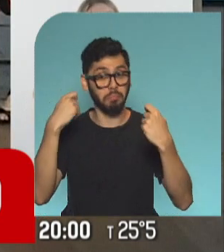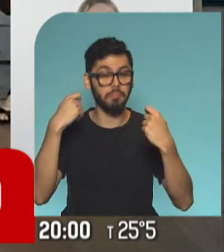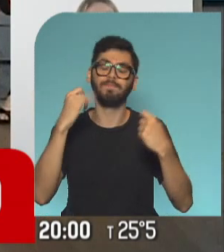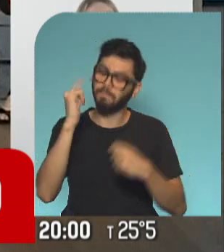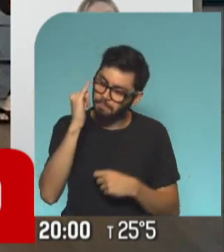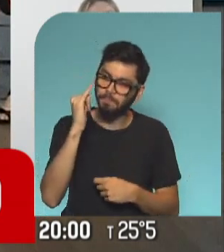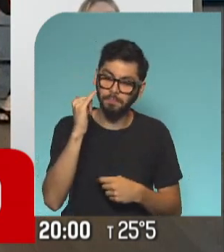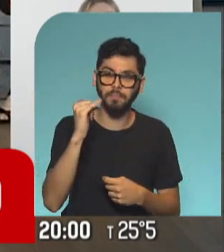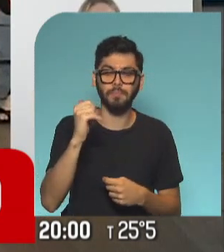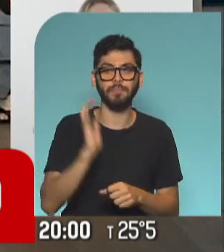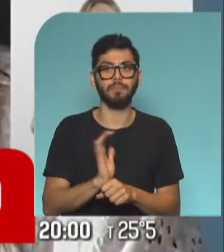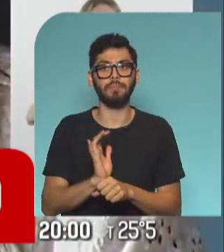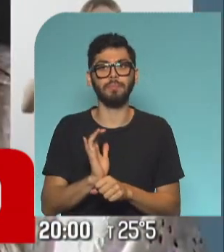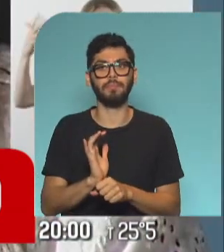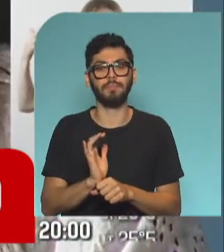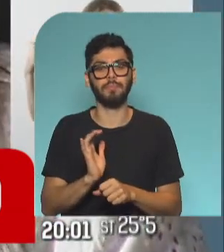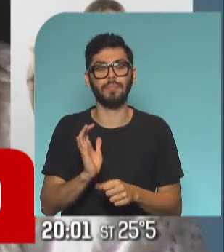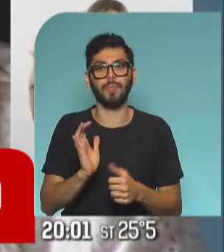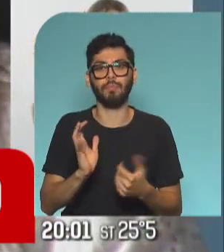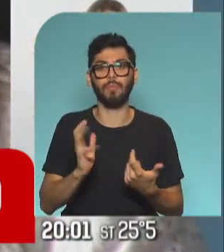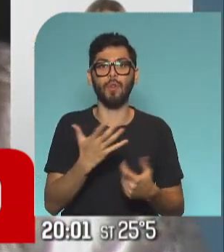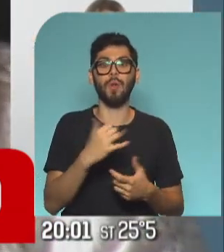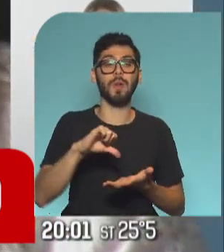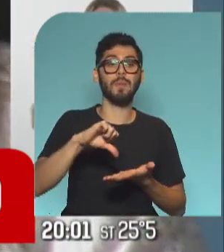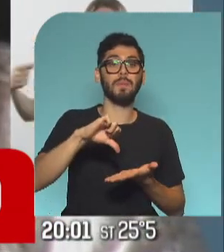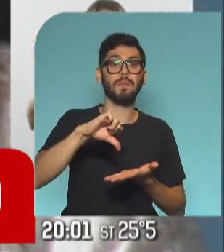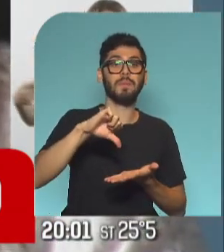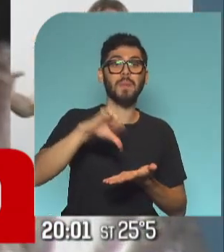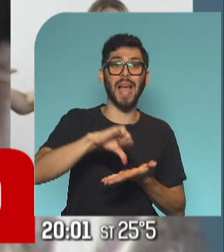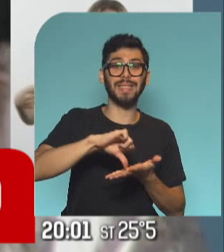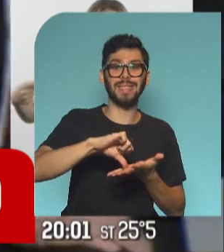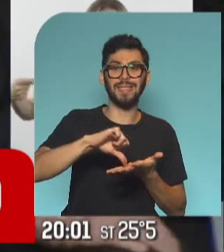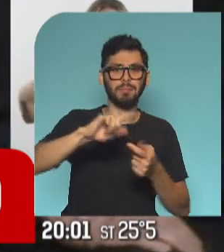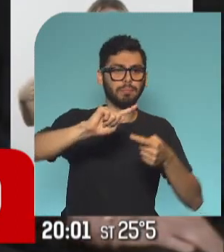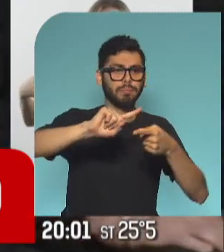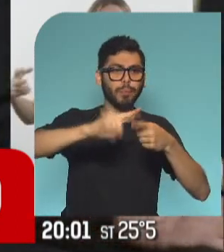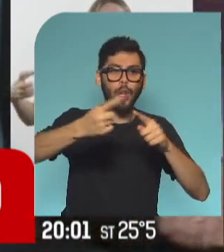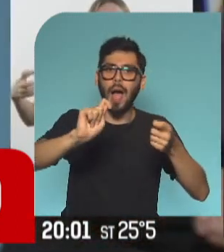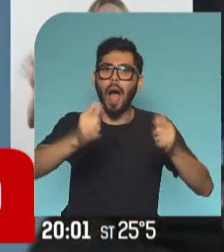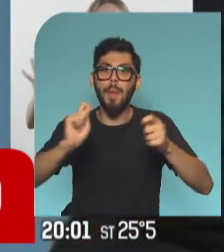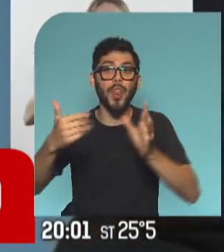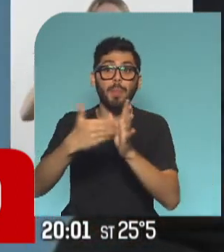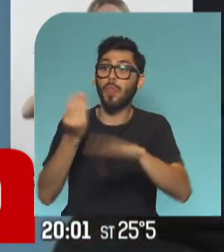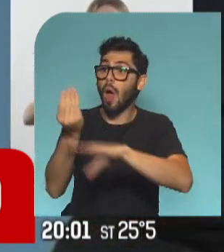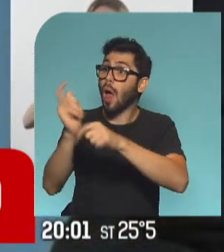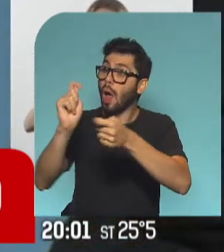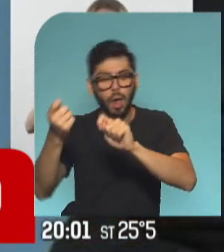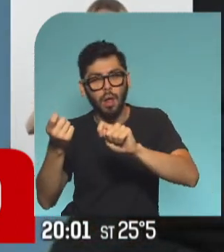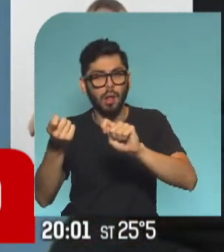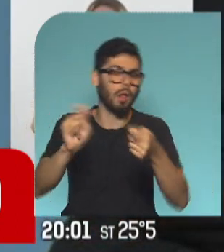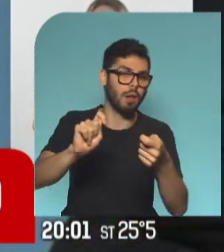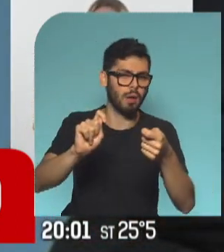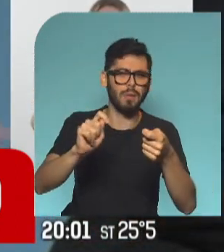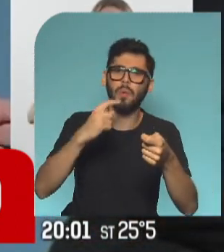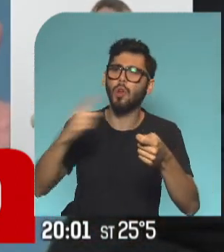acostumbrado a cambiar políticas de acuerdo a cómo cambia el signo político con algo de la gestión de cuando hablamos de largo plazo de